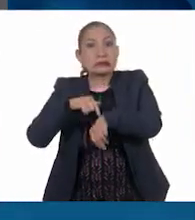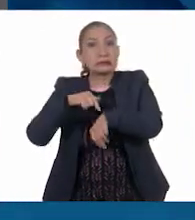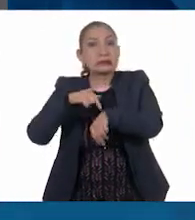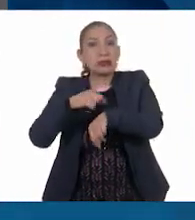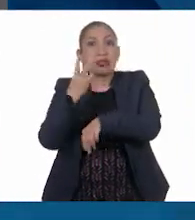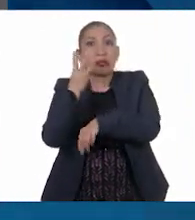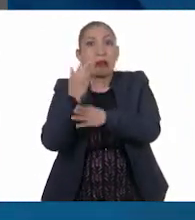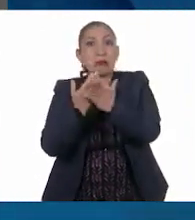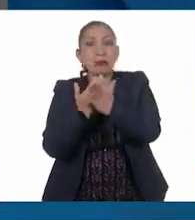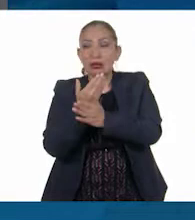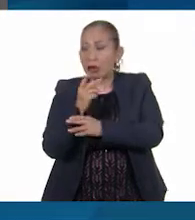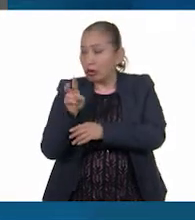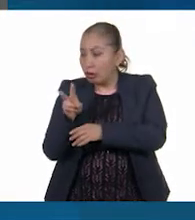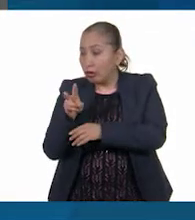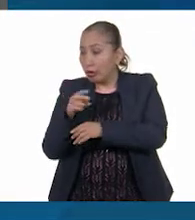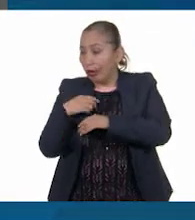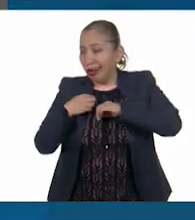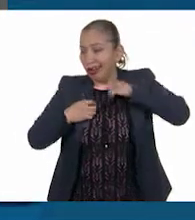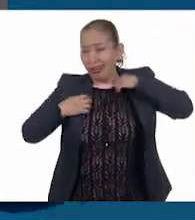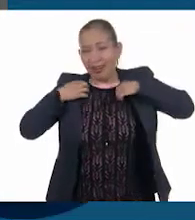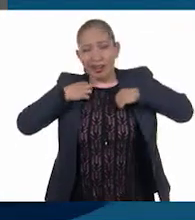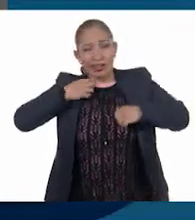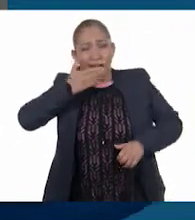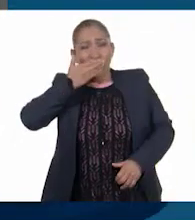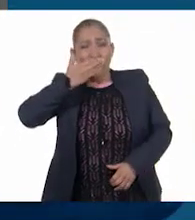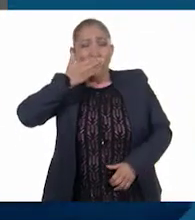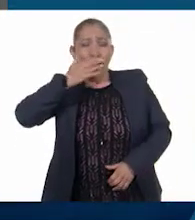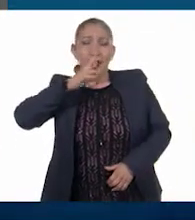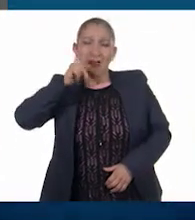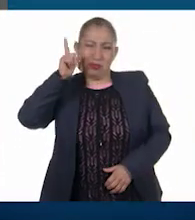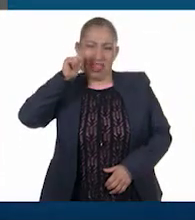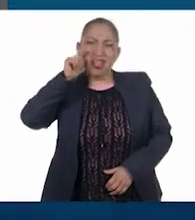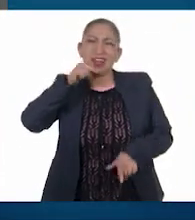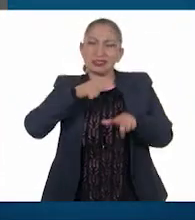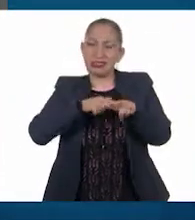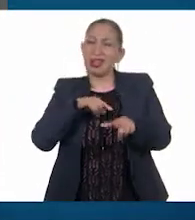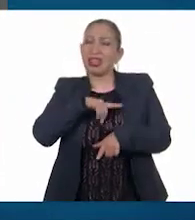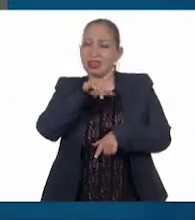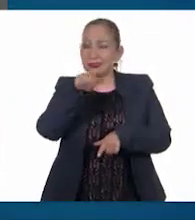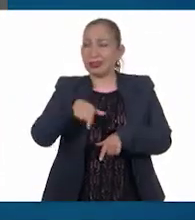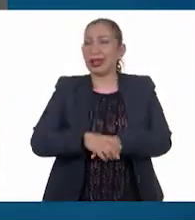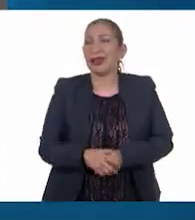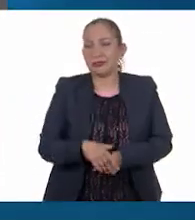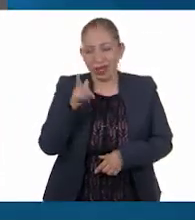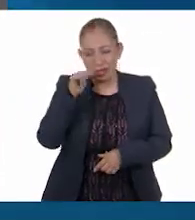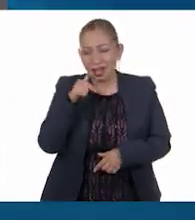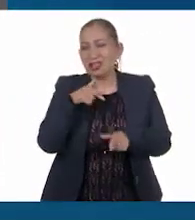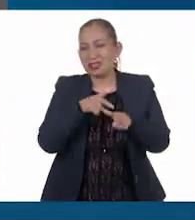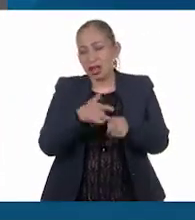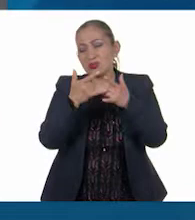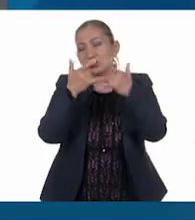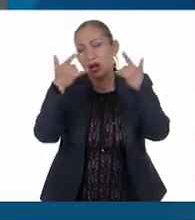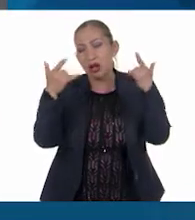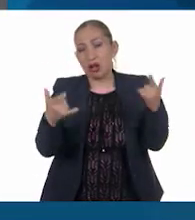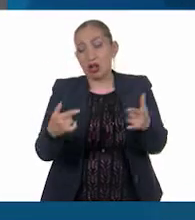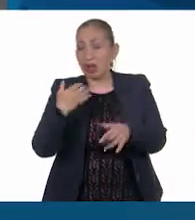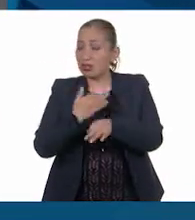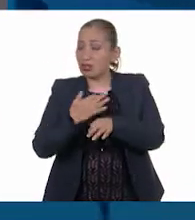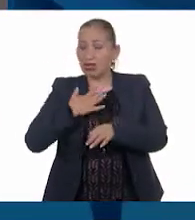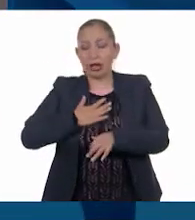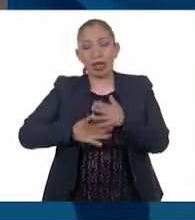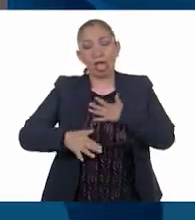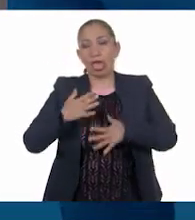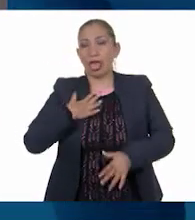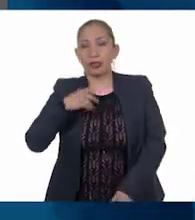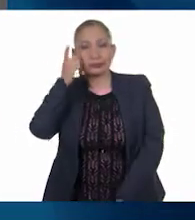las 3 de la mañana. Ay, dijo, ya mejor mañana. Ay, mañana sigo con la historia, porque ahorita ya